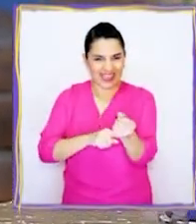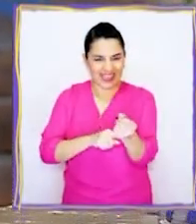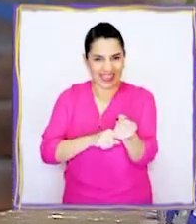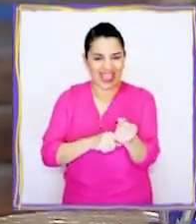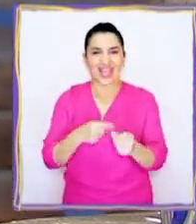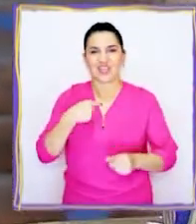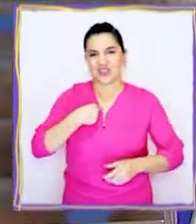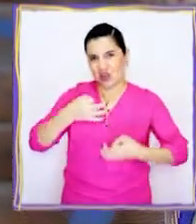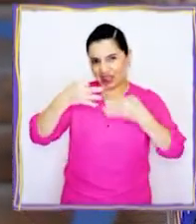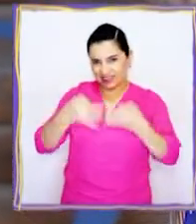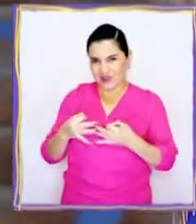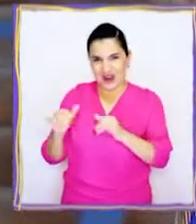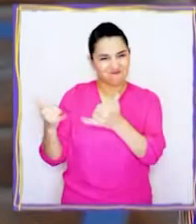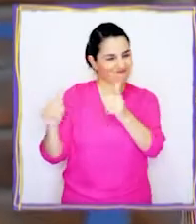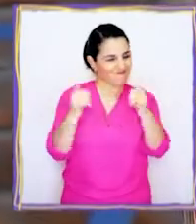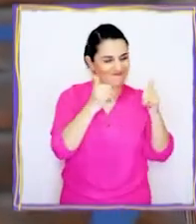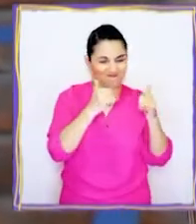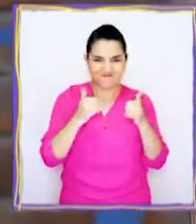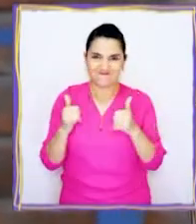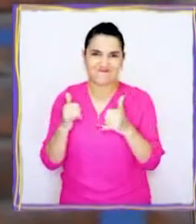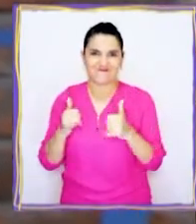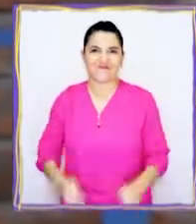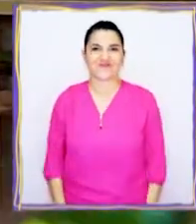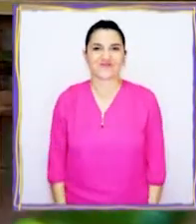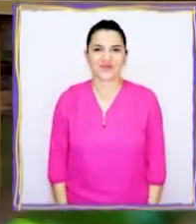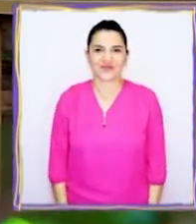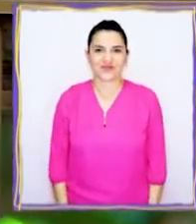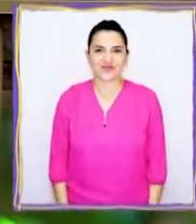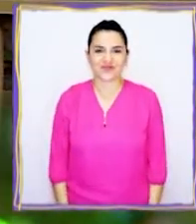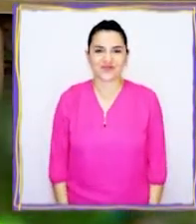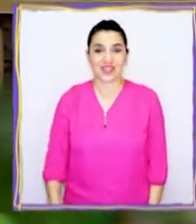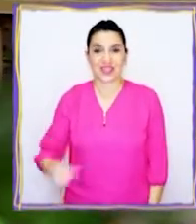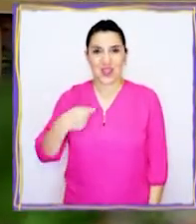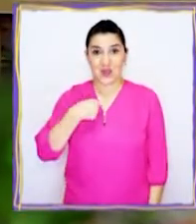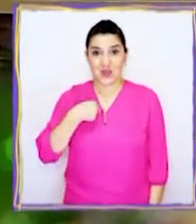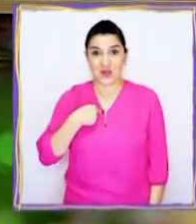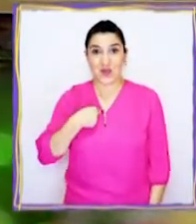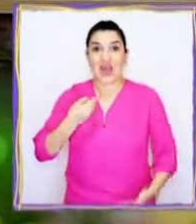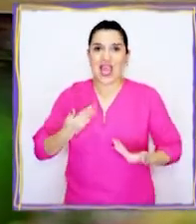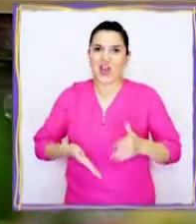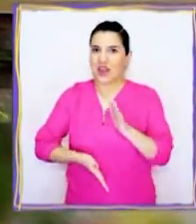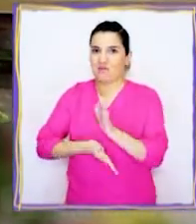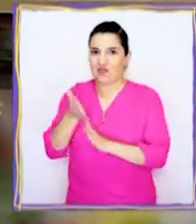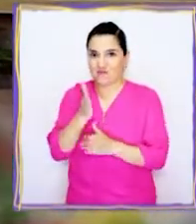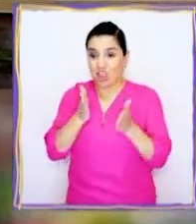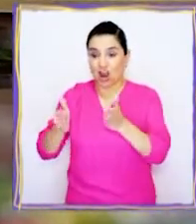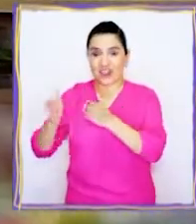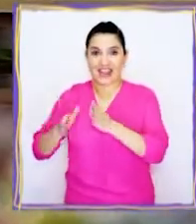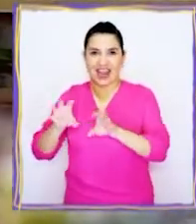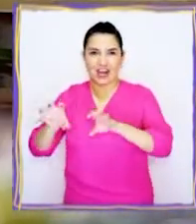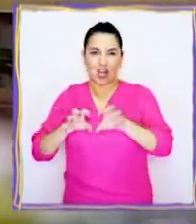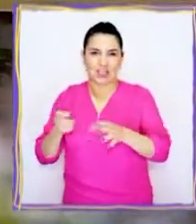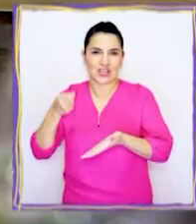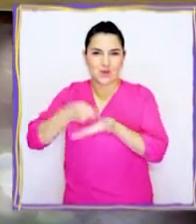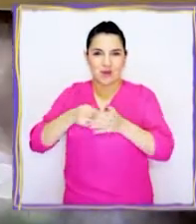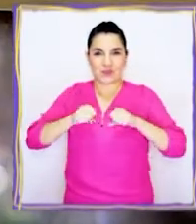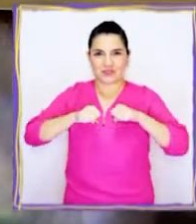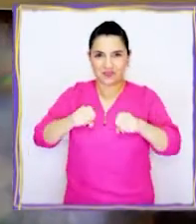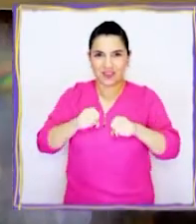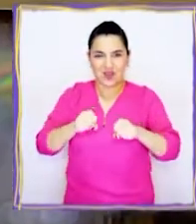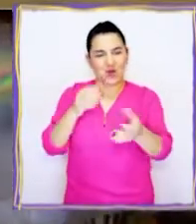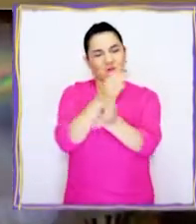integrantes de tu familia. Les aseguro que pasarán un momento muy entretenido. Yo ahora me voy a ordenar las cosas que compramos